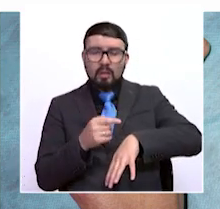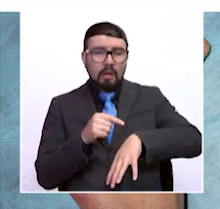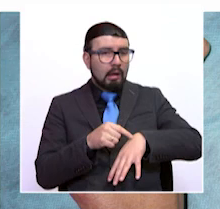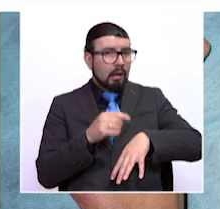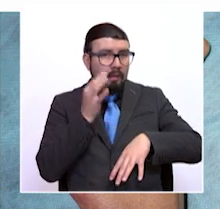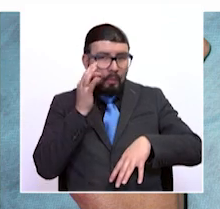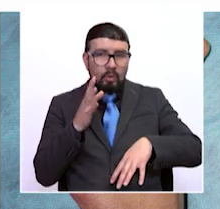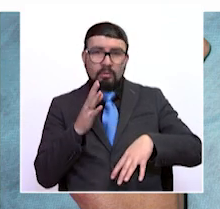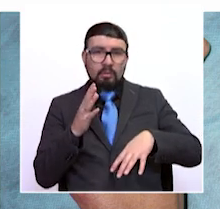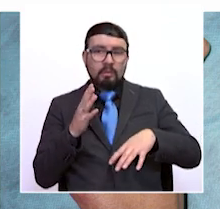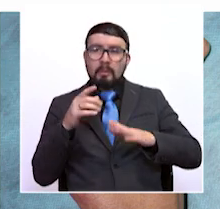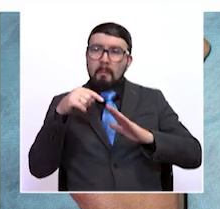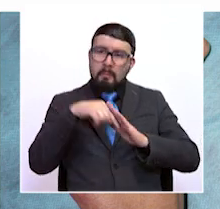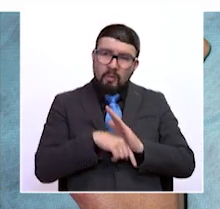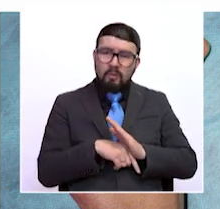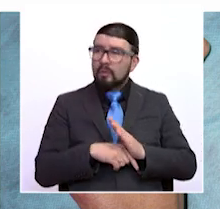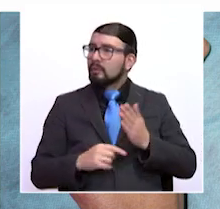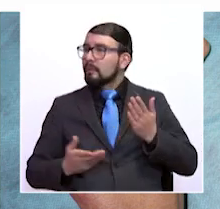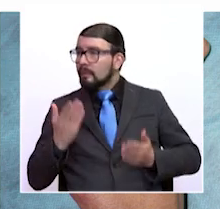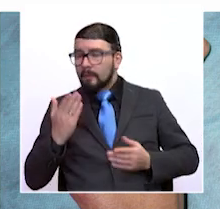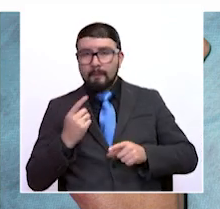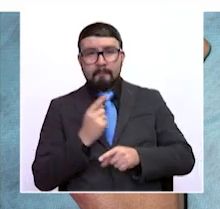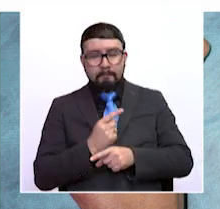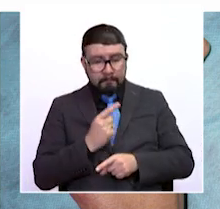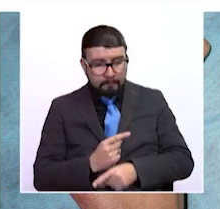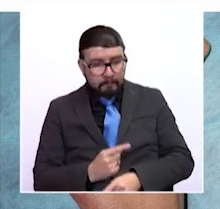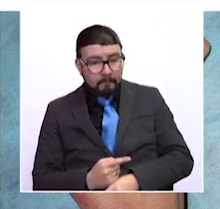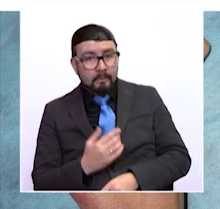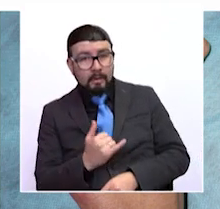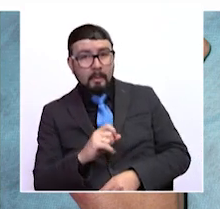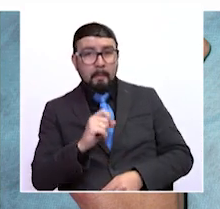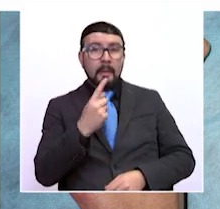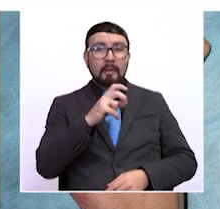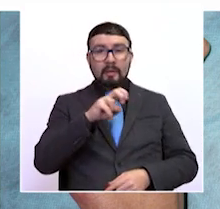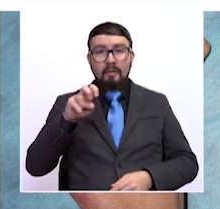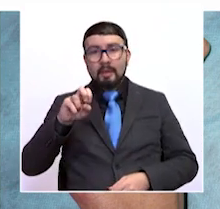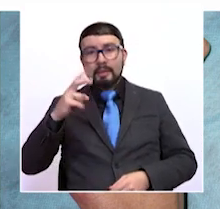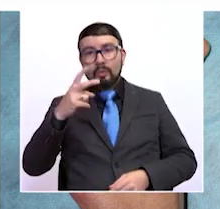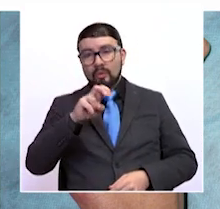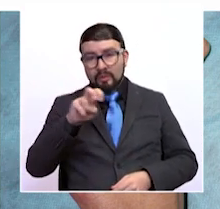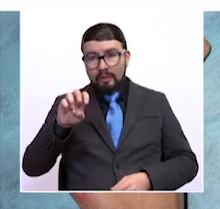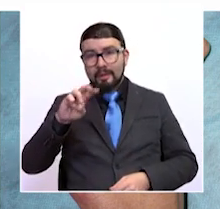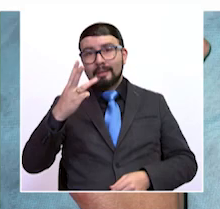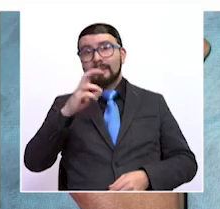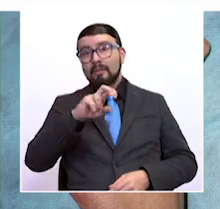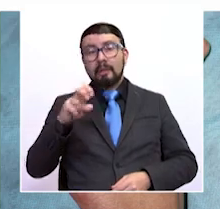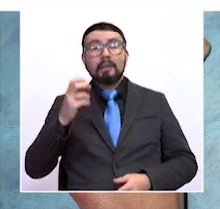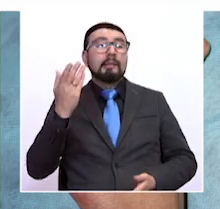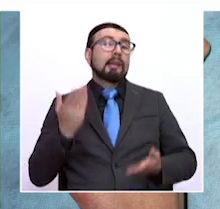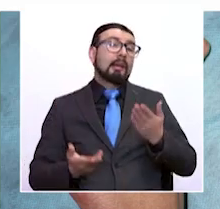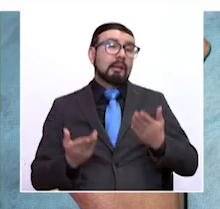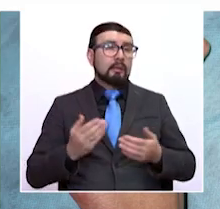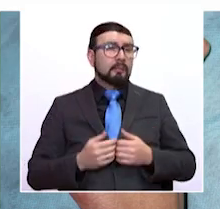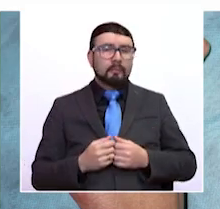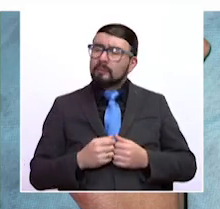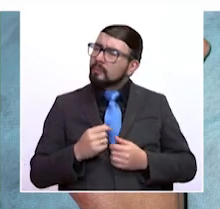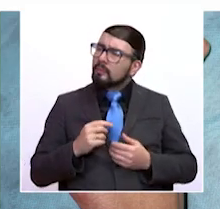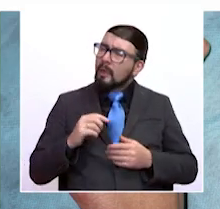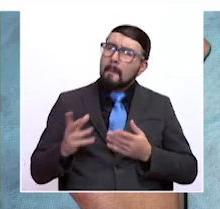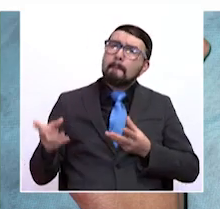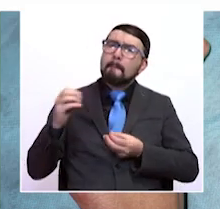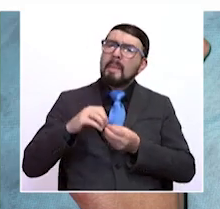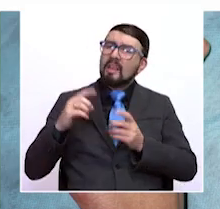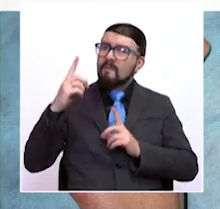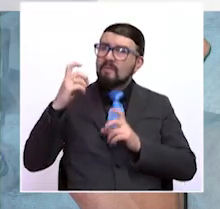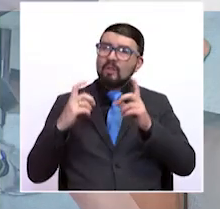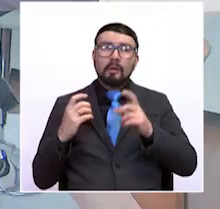varios tipos de clasificación de la quemadura de primero, de segundo, de tercer grado. Bueno, sigamos la otra diapositiva, Lina,